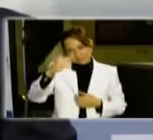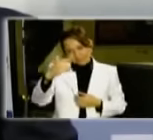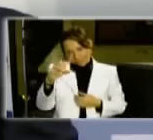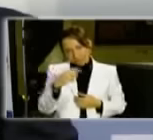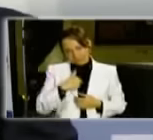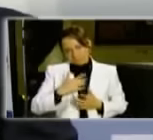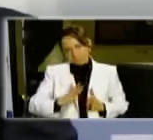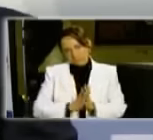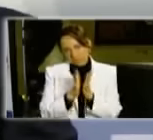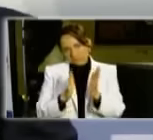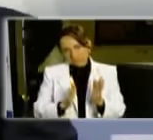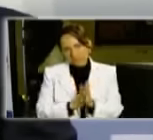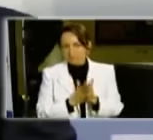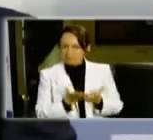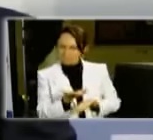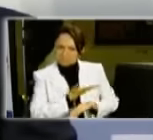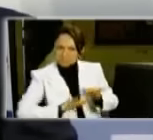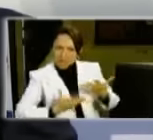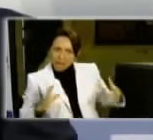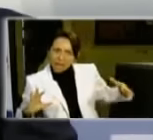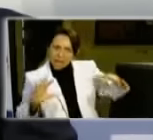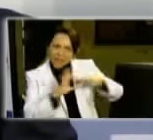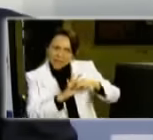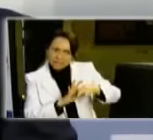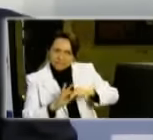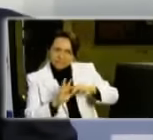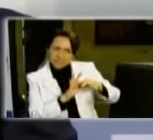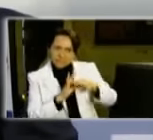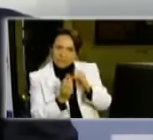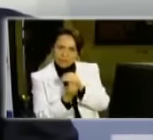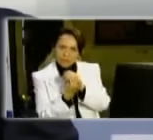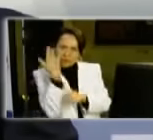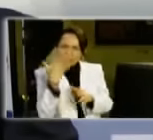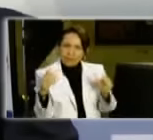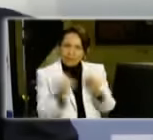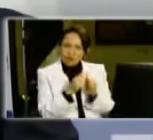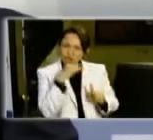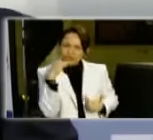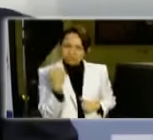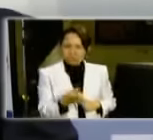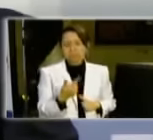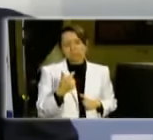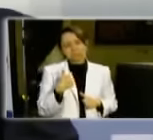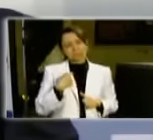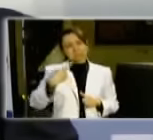No descarto la cooperación entre esas áreas, pero me importa más que se